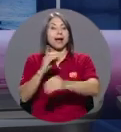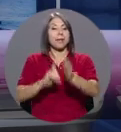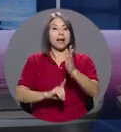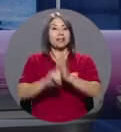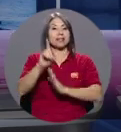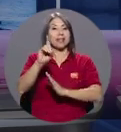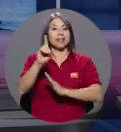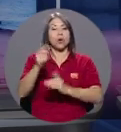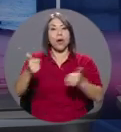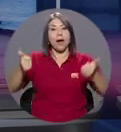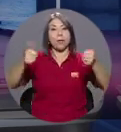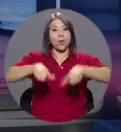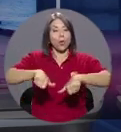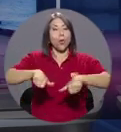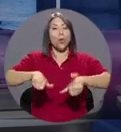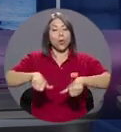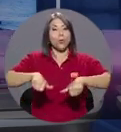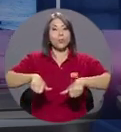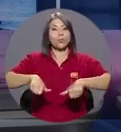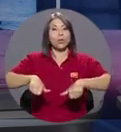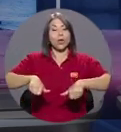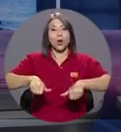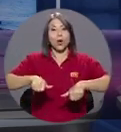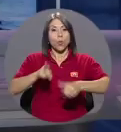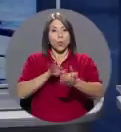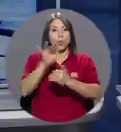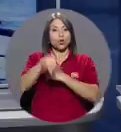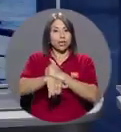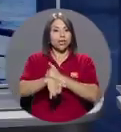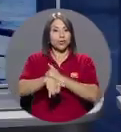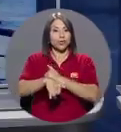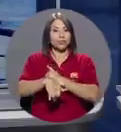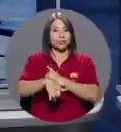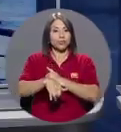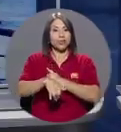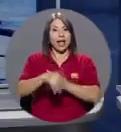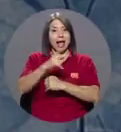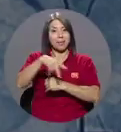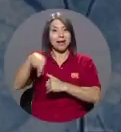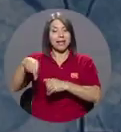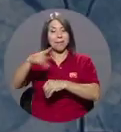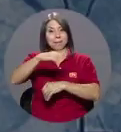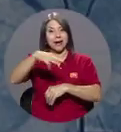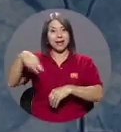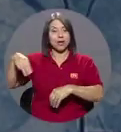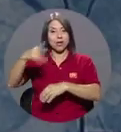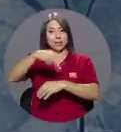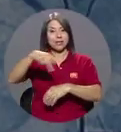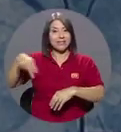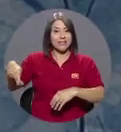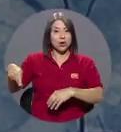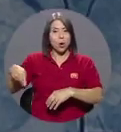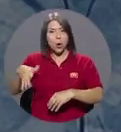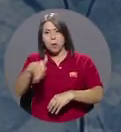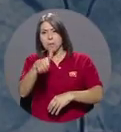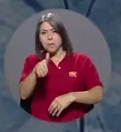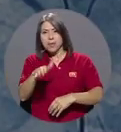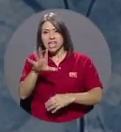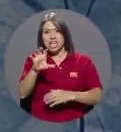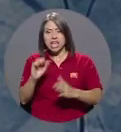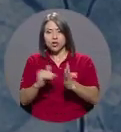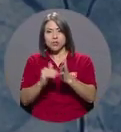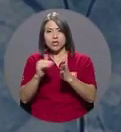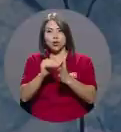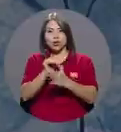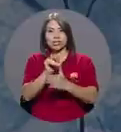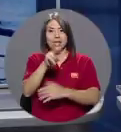el Sistema de Banca para el Desarrollo nos aprobó un proyecto al Parque Marino del Pacífico por